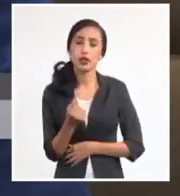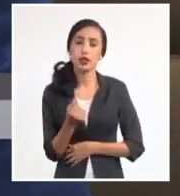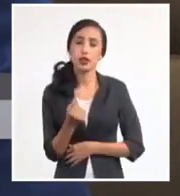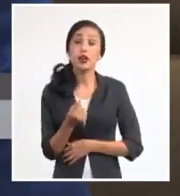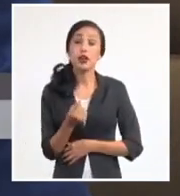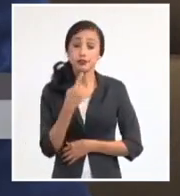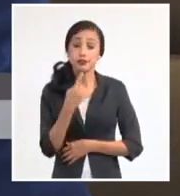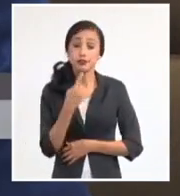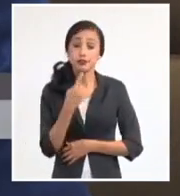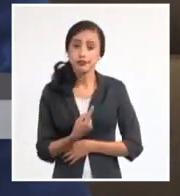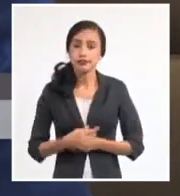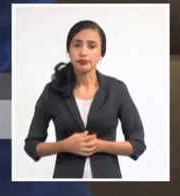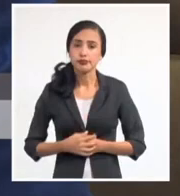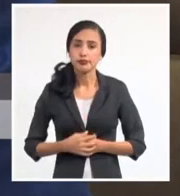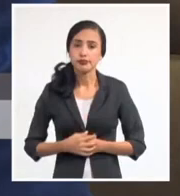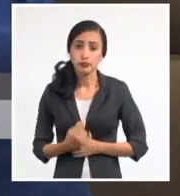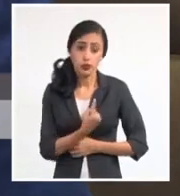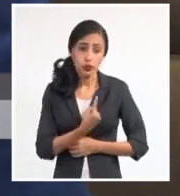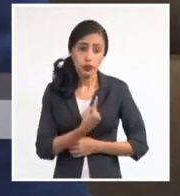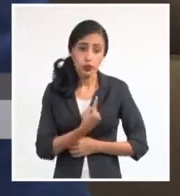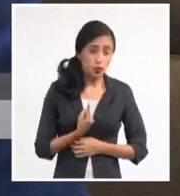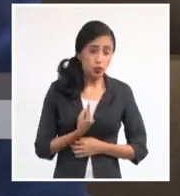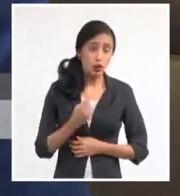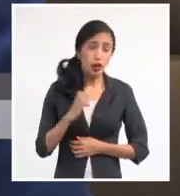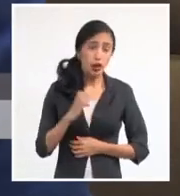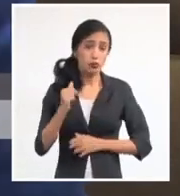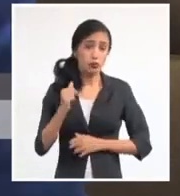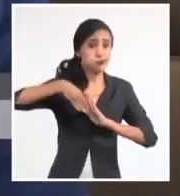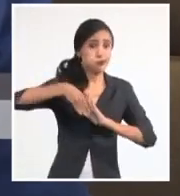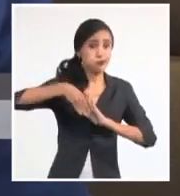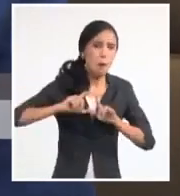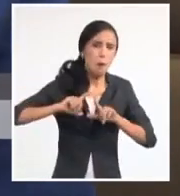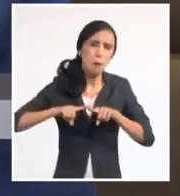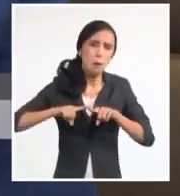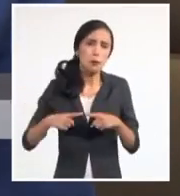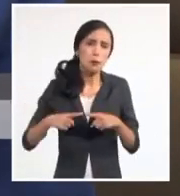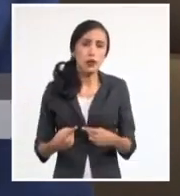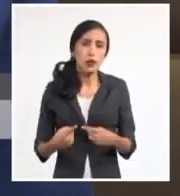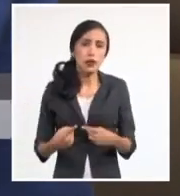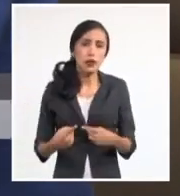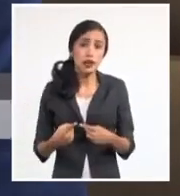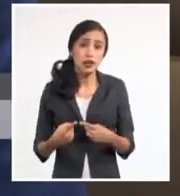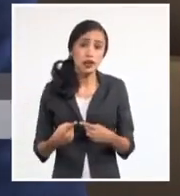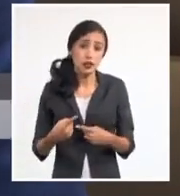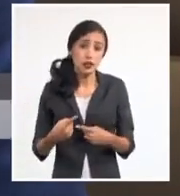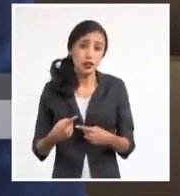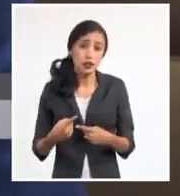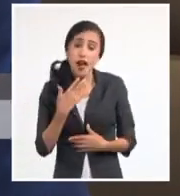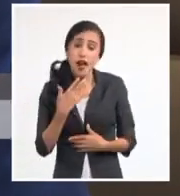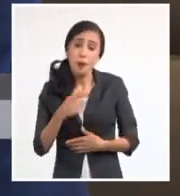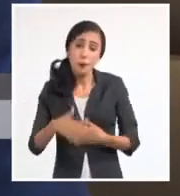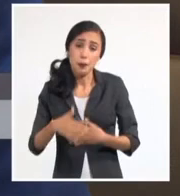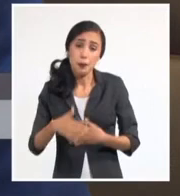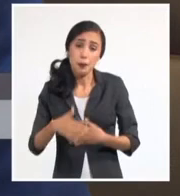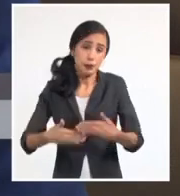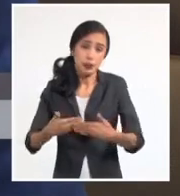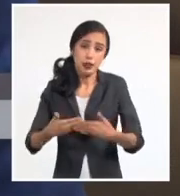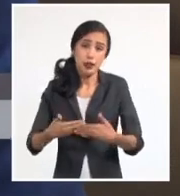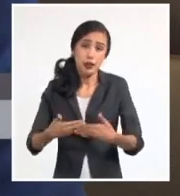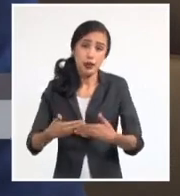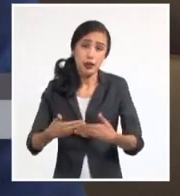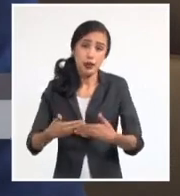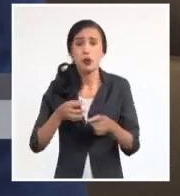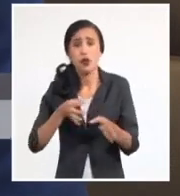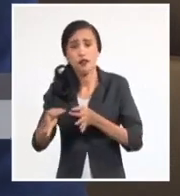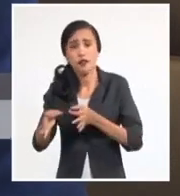que ha decaído un 11%, buena parte de ello por la realidad objetiva, tiene un impacto indiscutiblemente en la